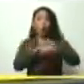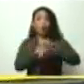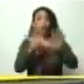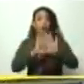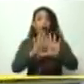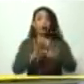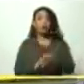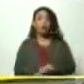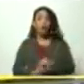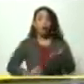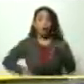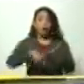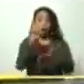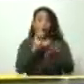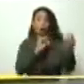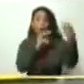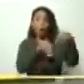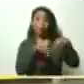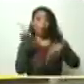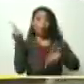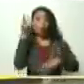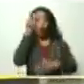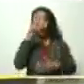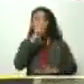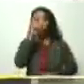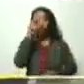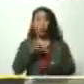con la firma del acuerdo en el año 2021